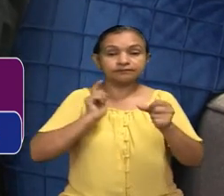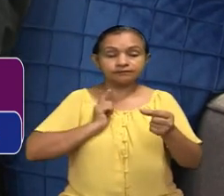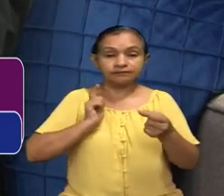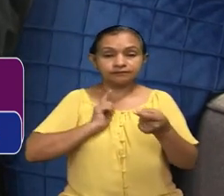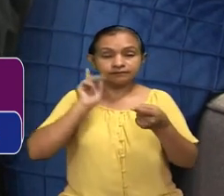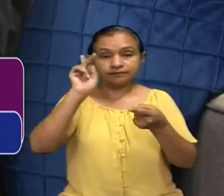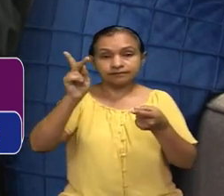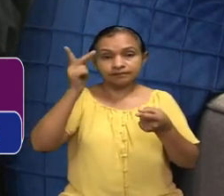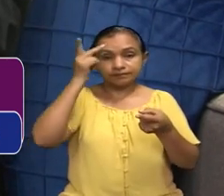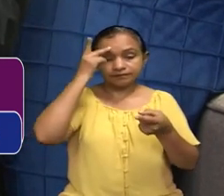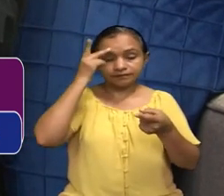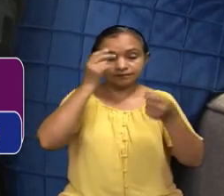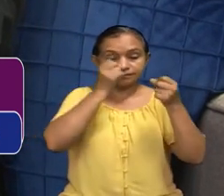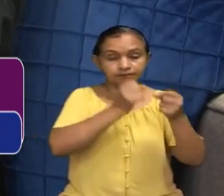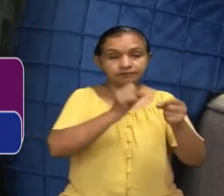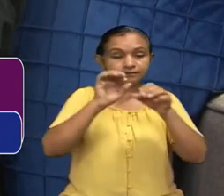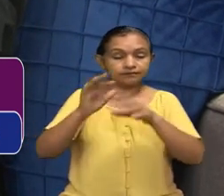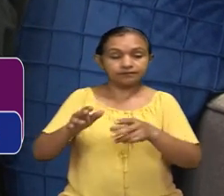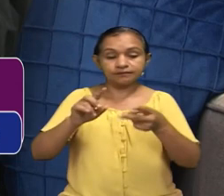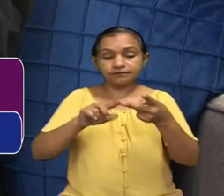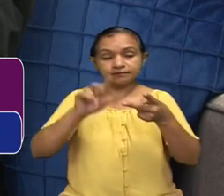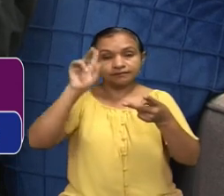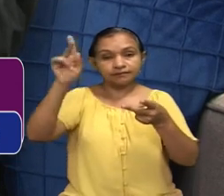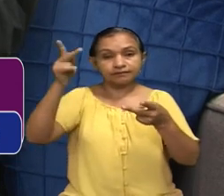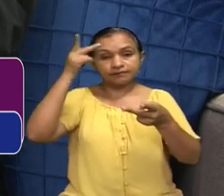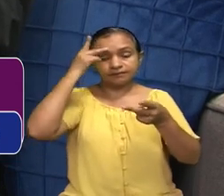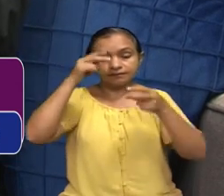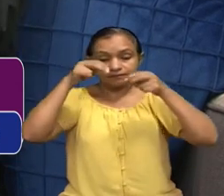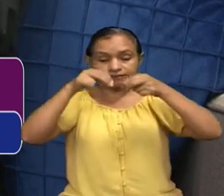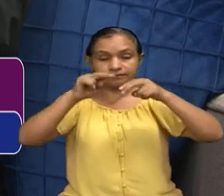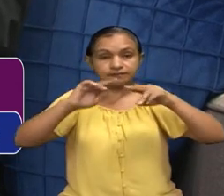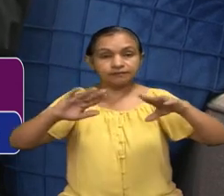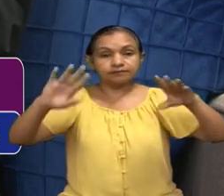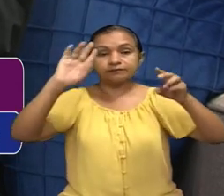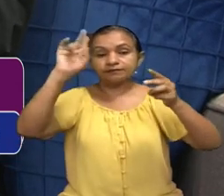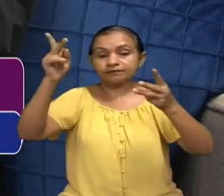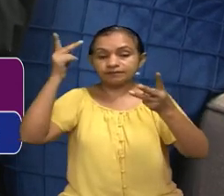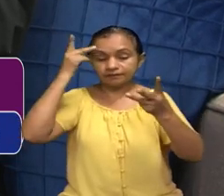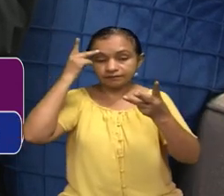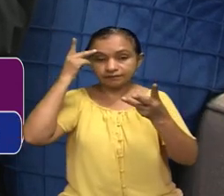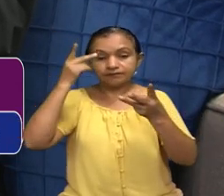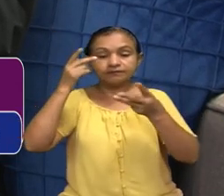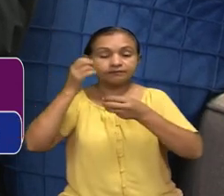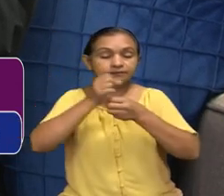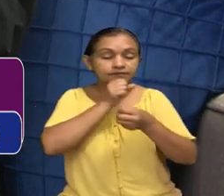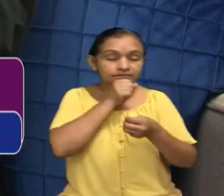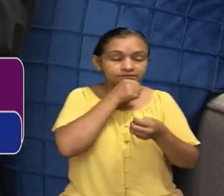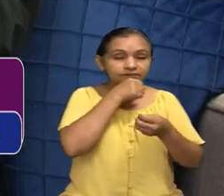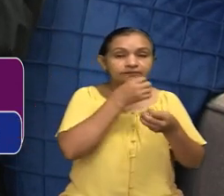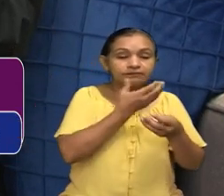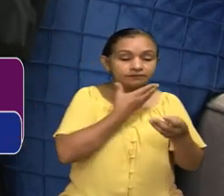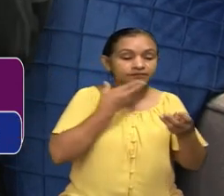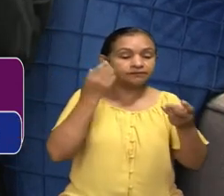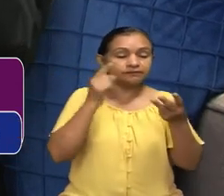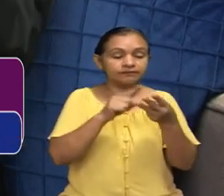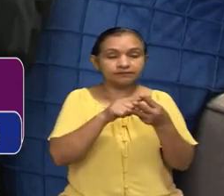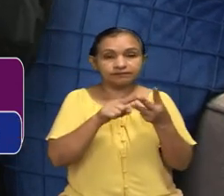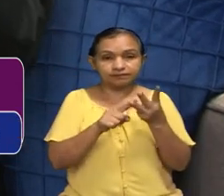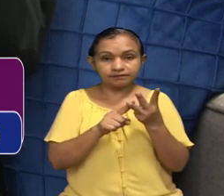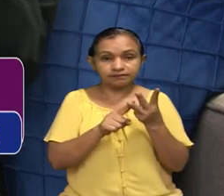una política de género, tenemos una política ambiental, tenemos una política generacional, ¿ya? Que en